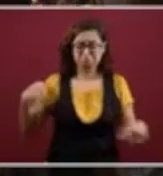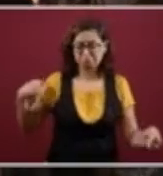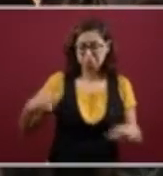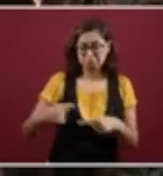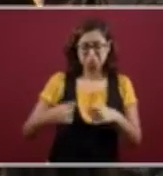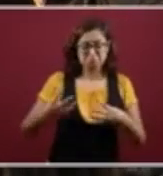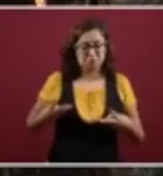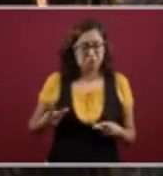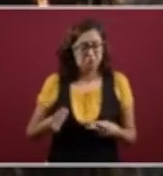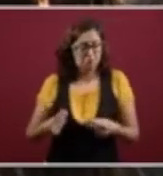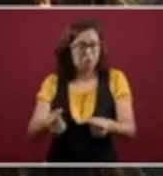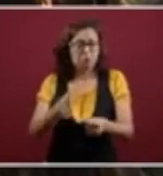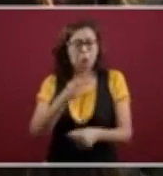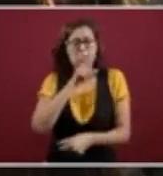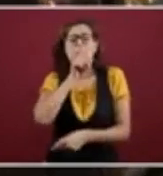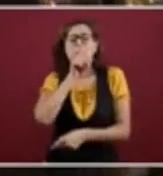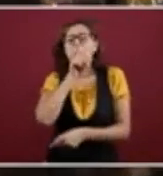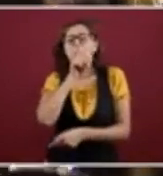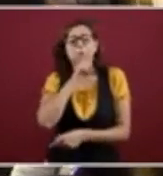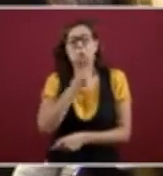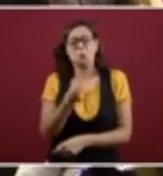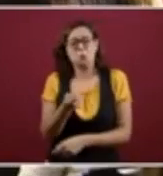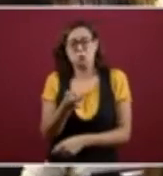que no hay esos consumos.